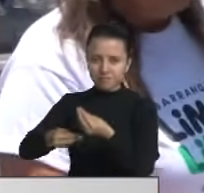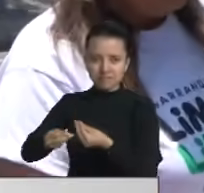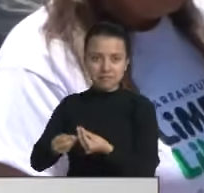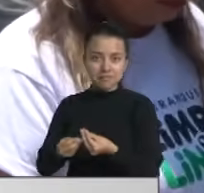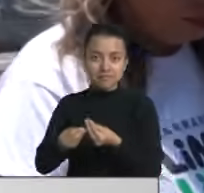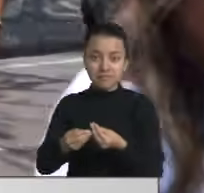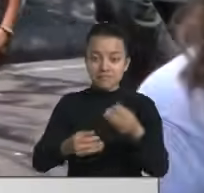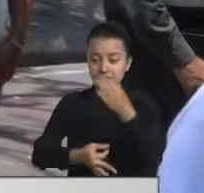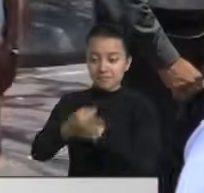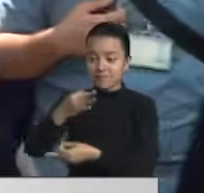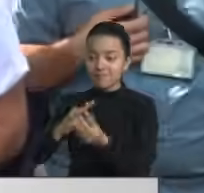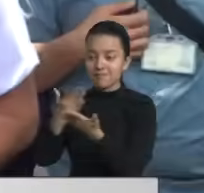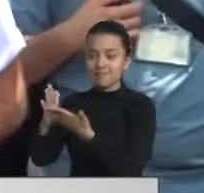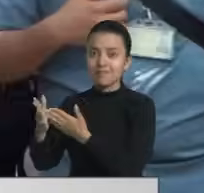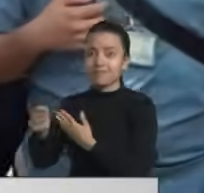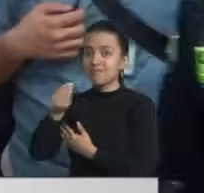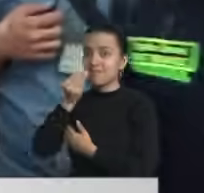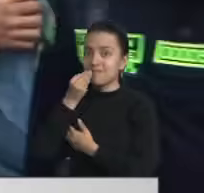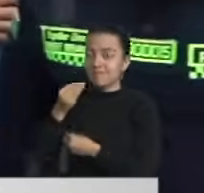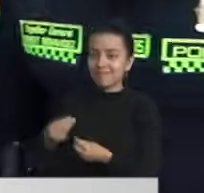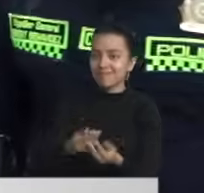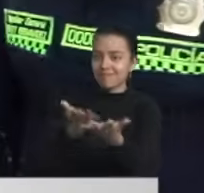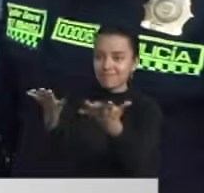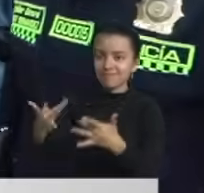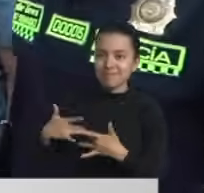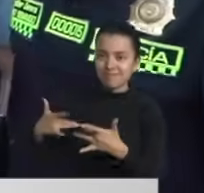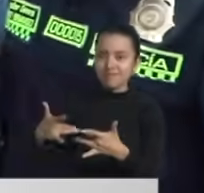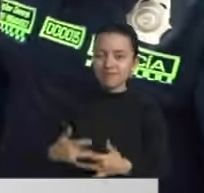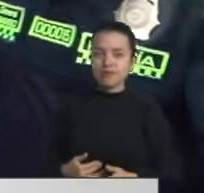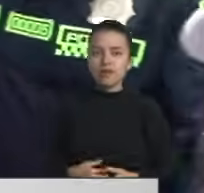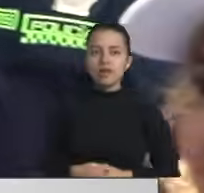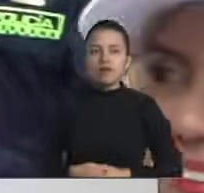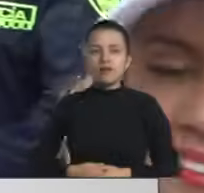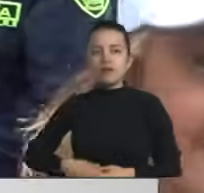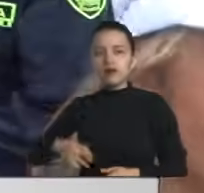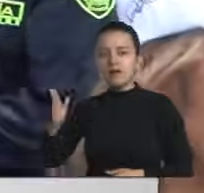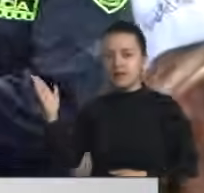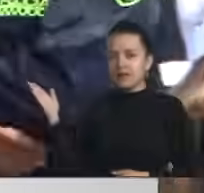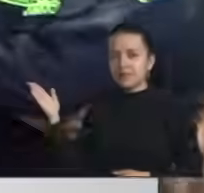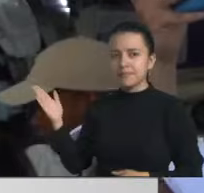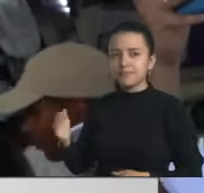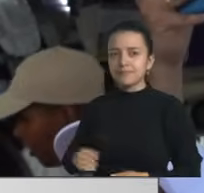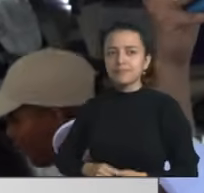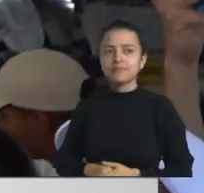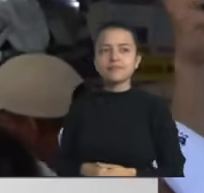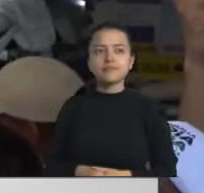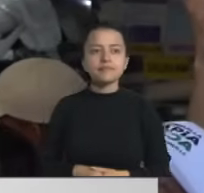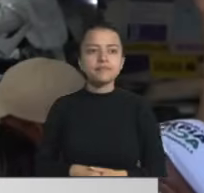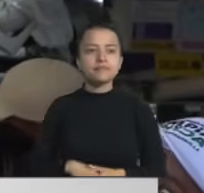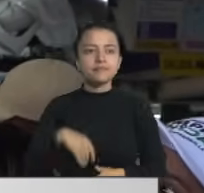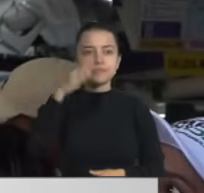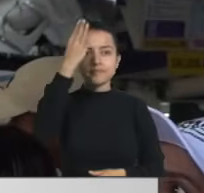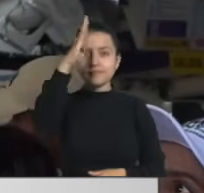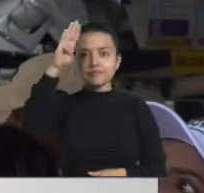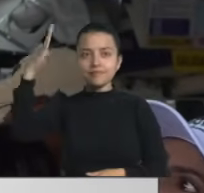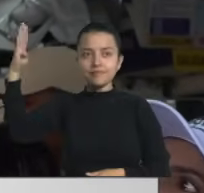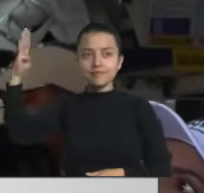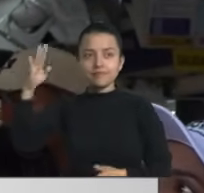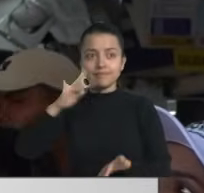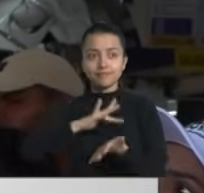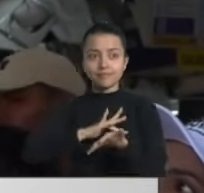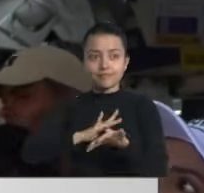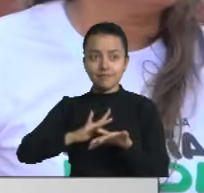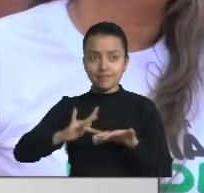Barranquilla celebrará su cumpleaños 211, linda y limpia. Esta es la estrategia del distrito para cambiar icopor y plásticos de un solo uso por bonos